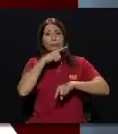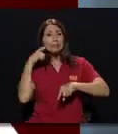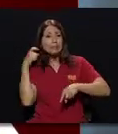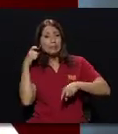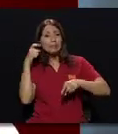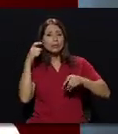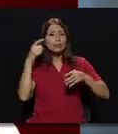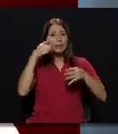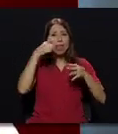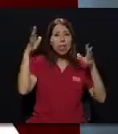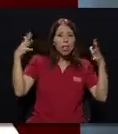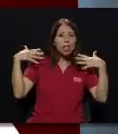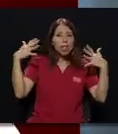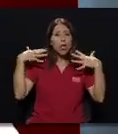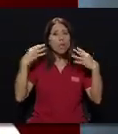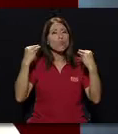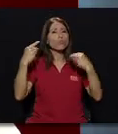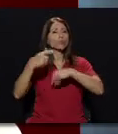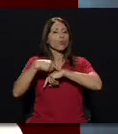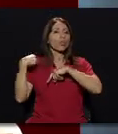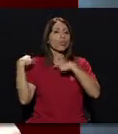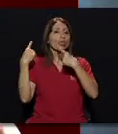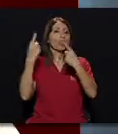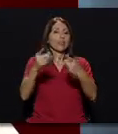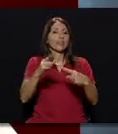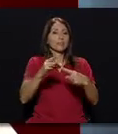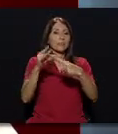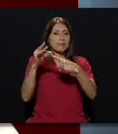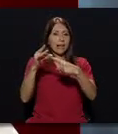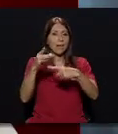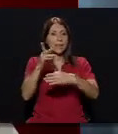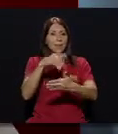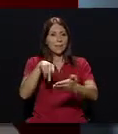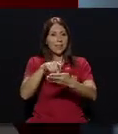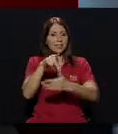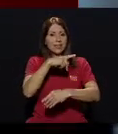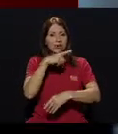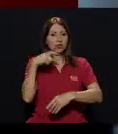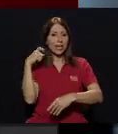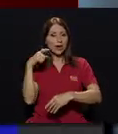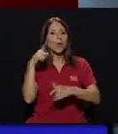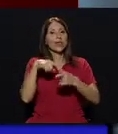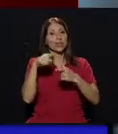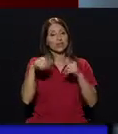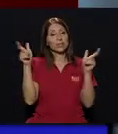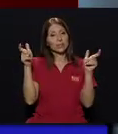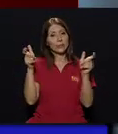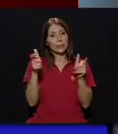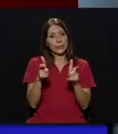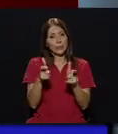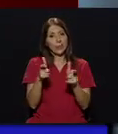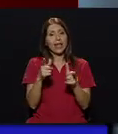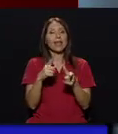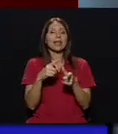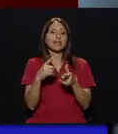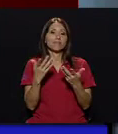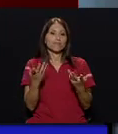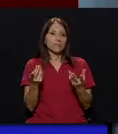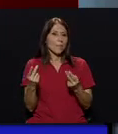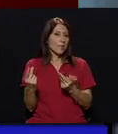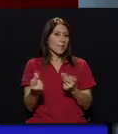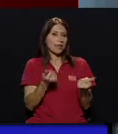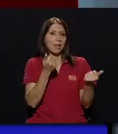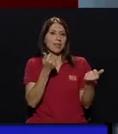especialmente en la zona principal de producción, que viene siendo el Pacífico Seco, entonces ha decaído la producción.